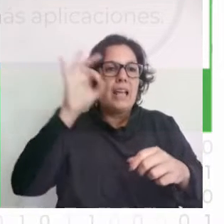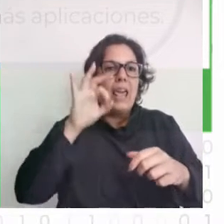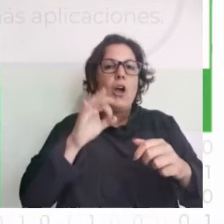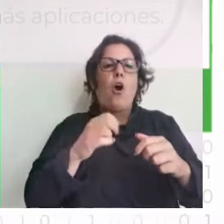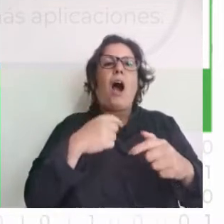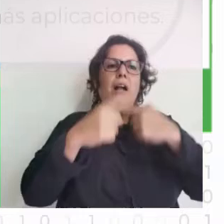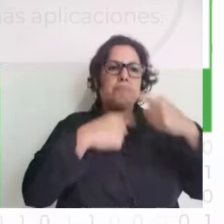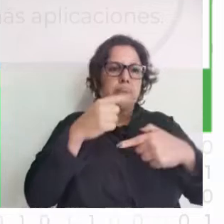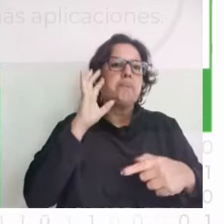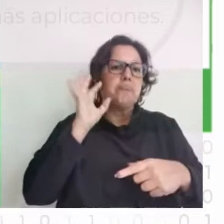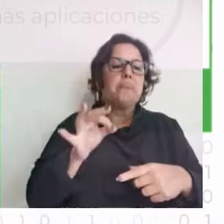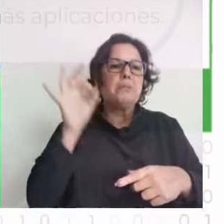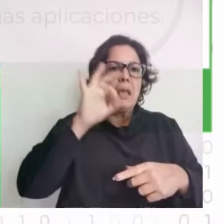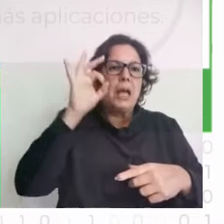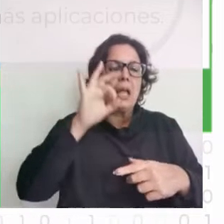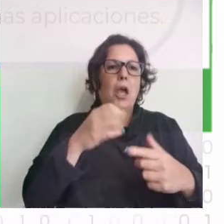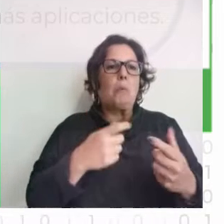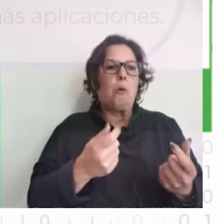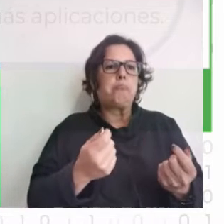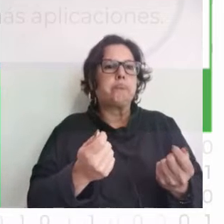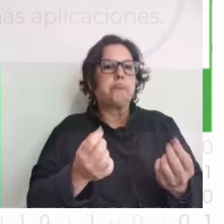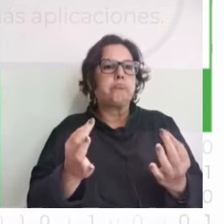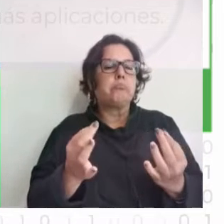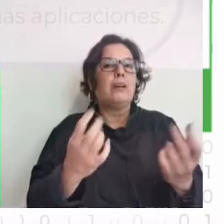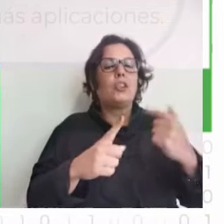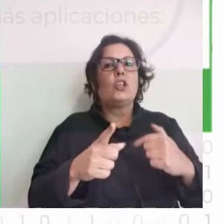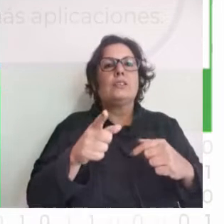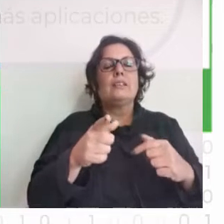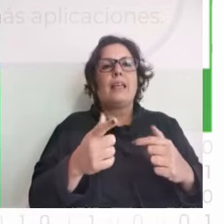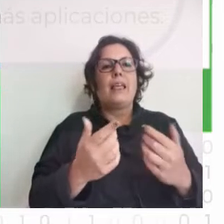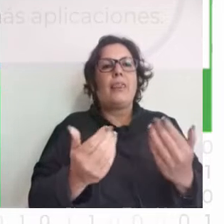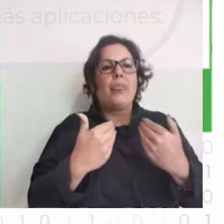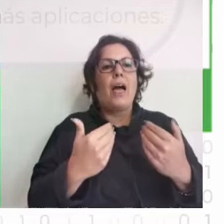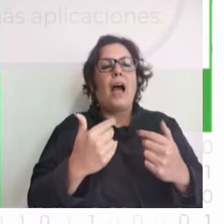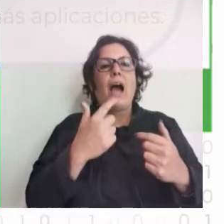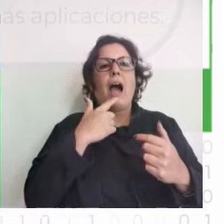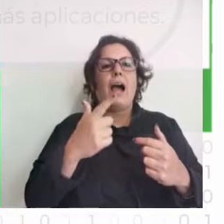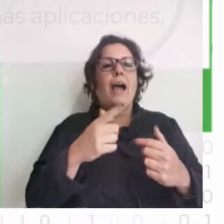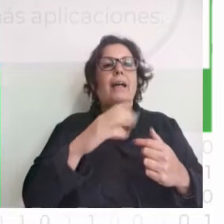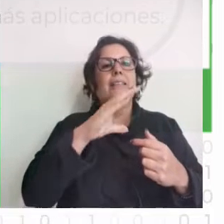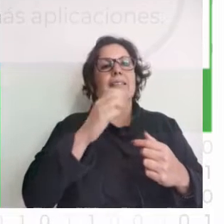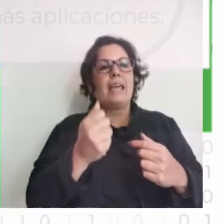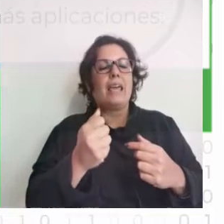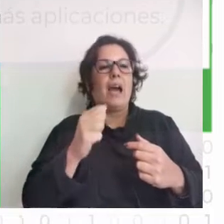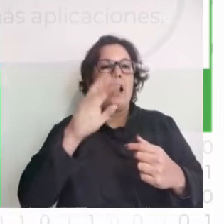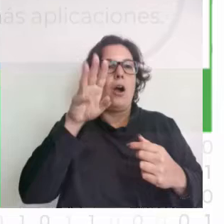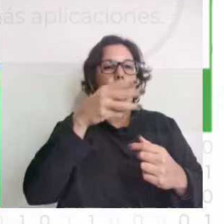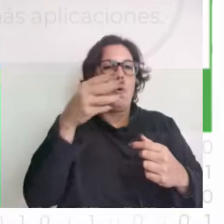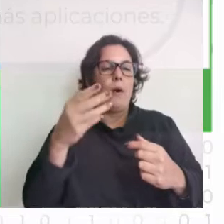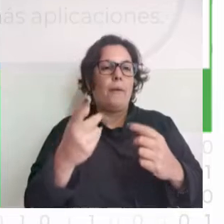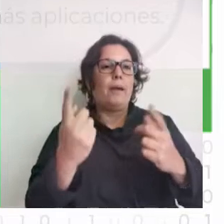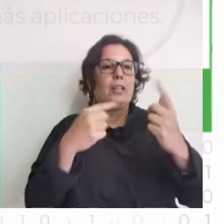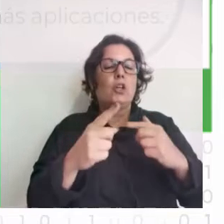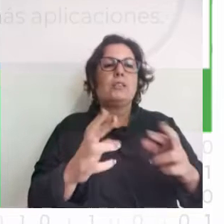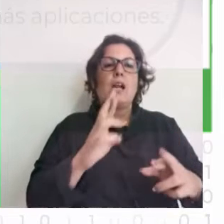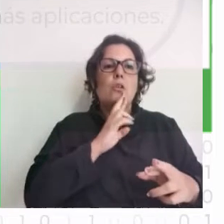del idioma. Es un instrumento que lo aplicamos a través de la plataforma SEA y que permite tener los resultados en tiempo